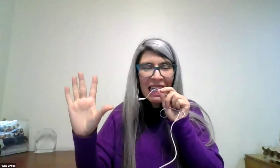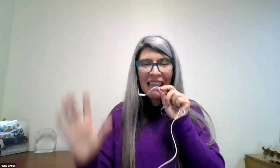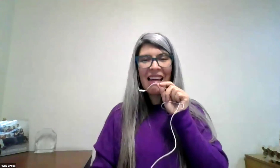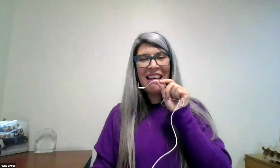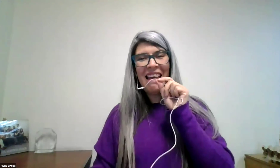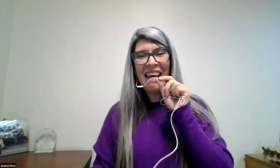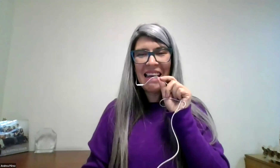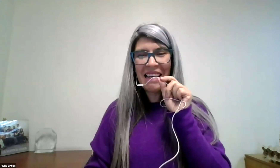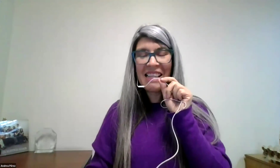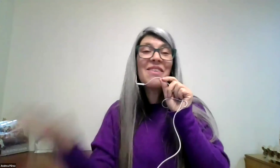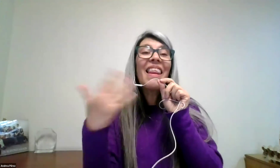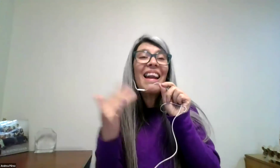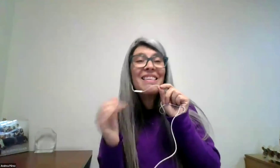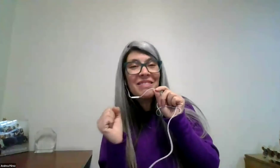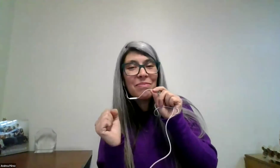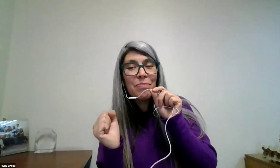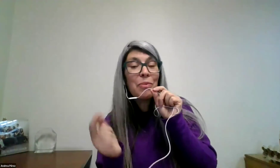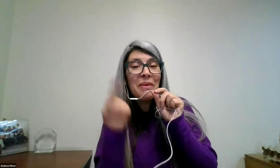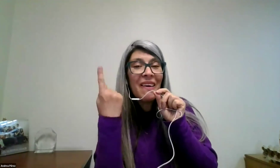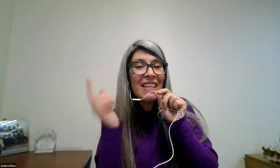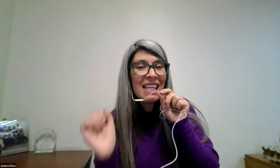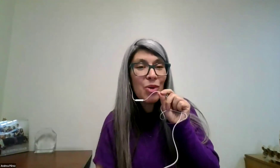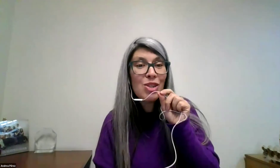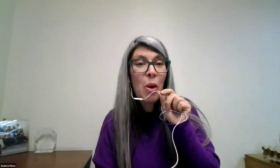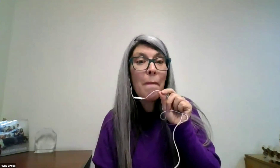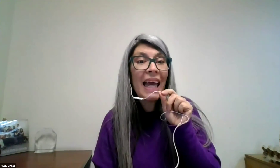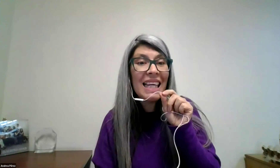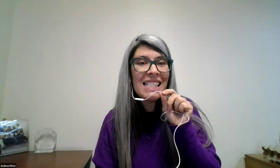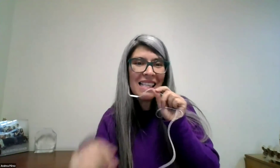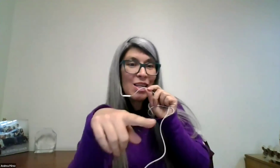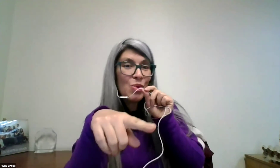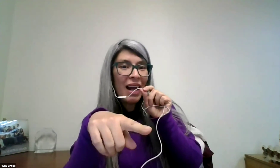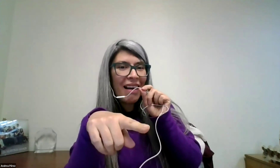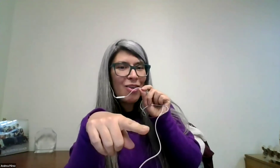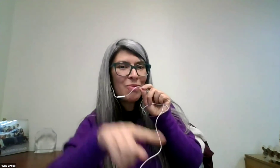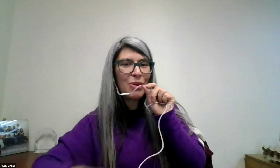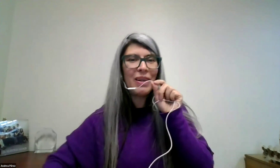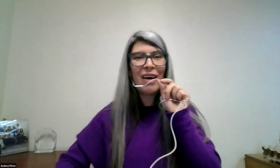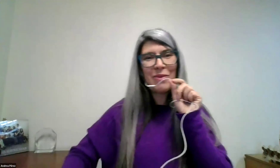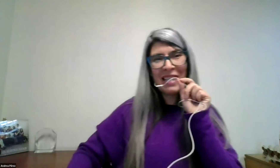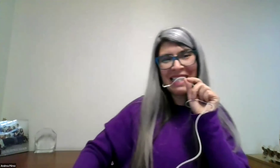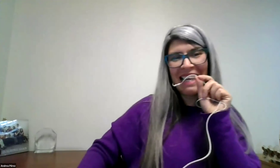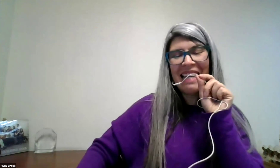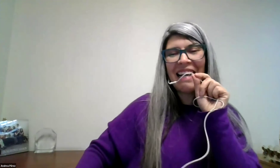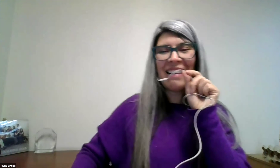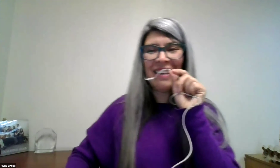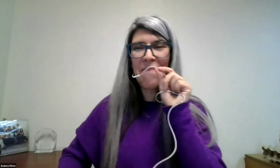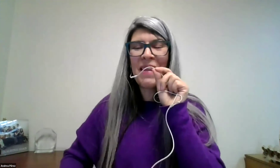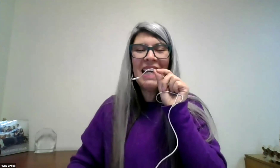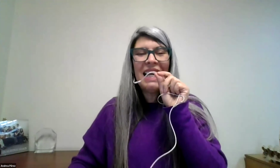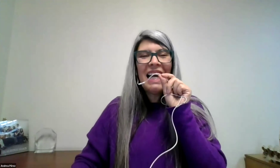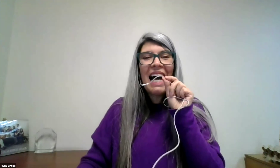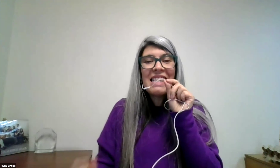muy, muy linda que se va a dar por primera vez en nuestro país, y es una gran oportunidad, como dice